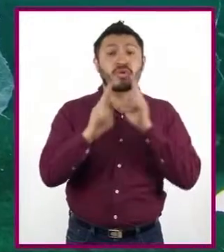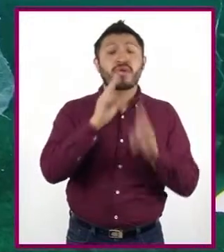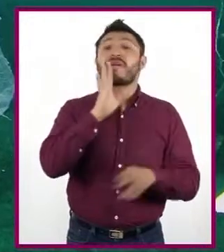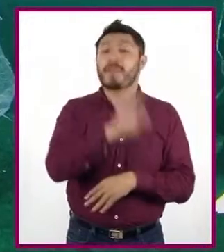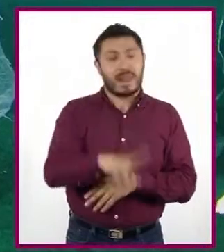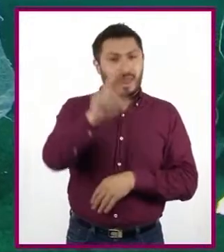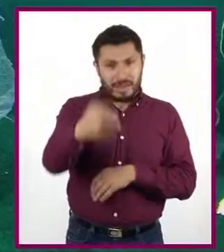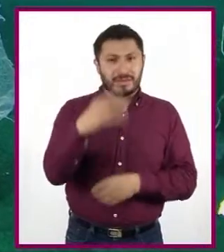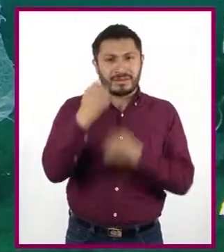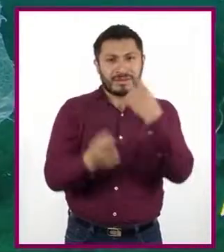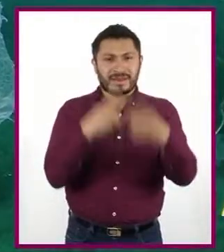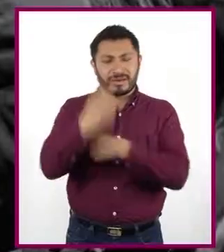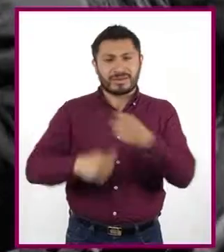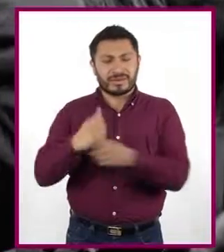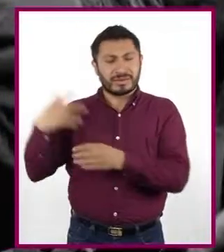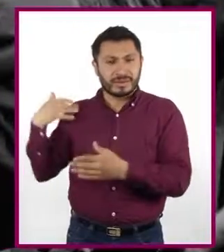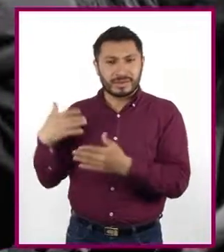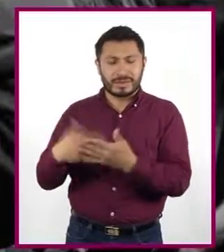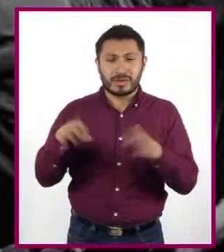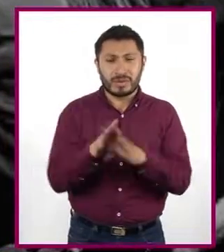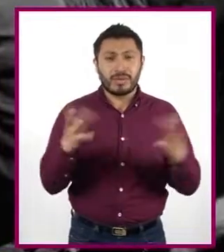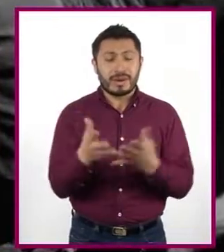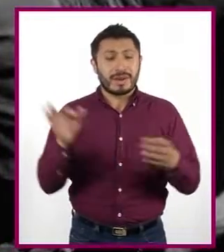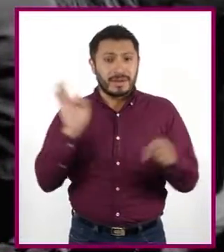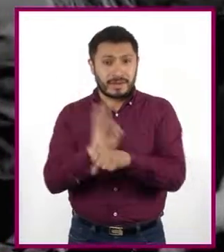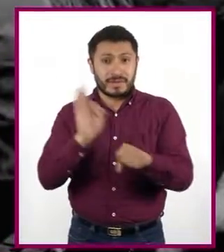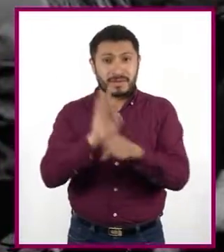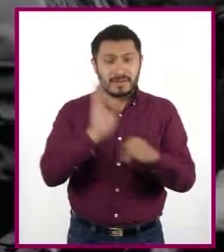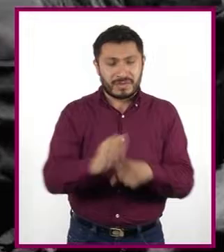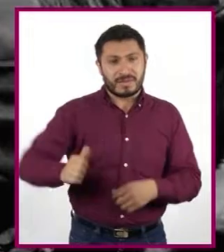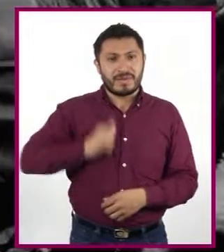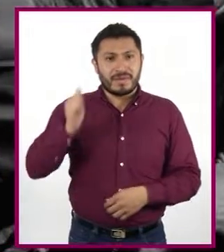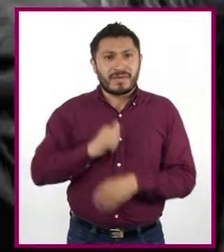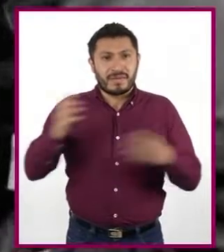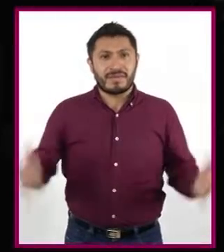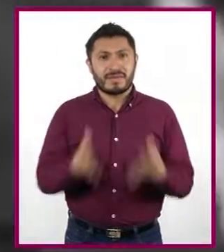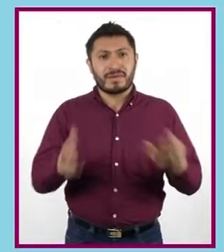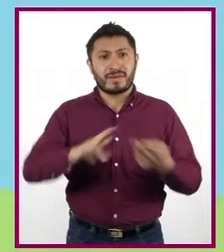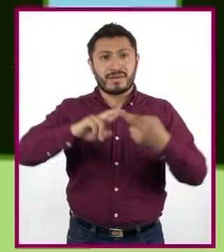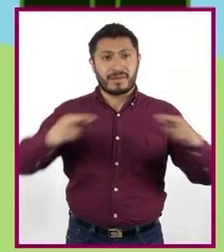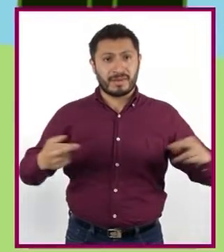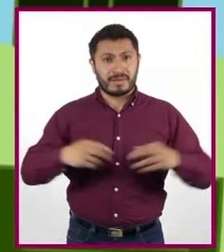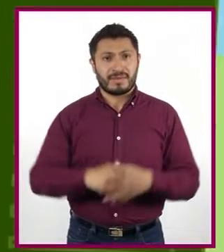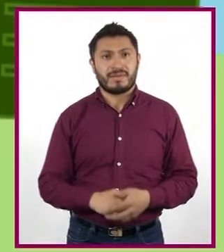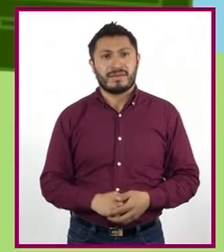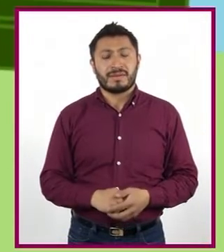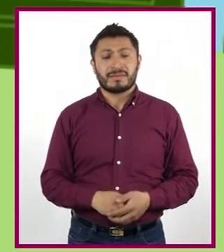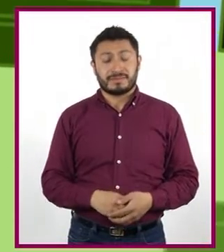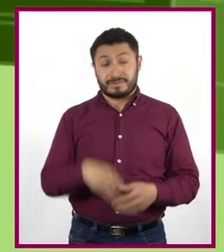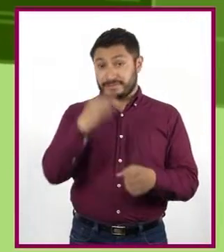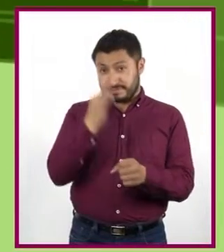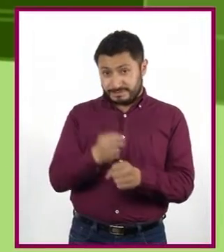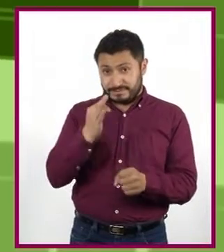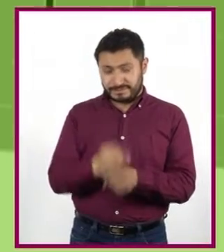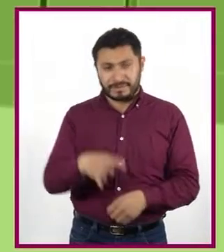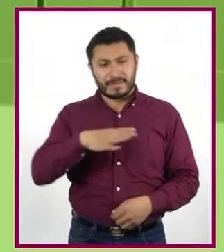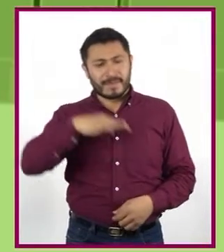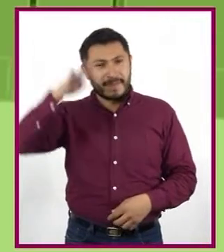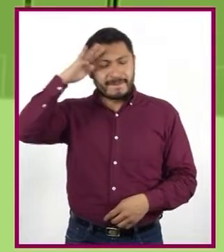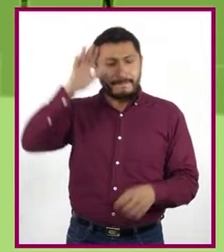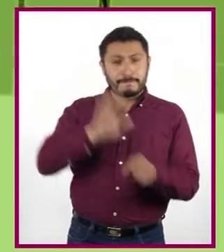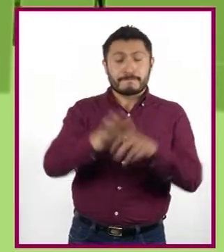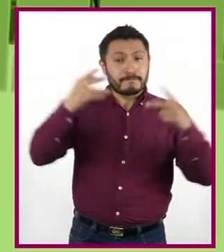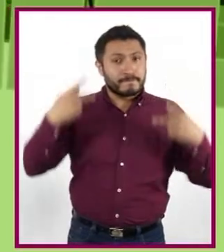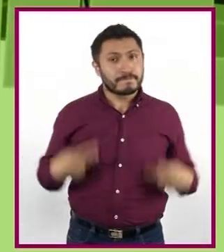varias décadas se han realizado acciones en favor del aprovechamiento sustentable de los recursos. Actualmente se piensa que los